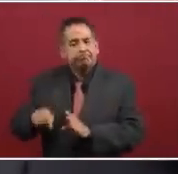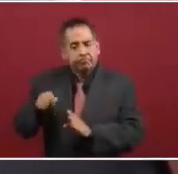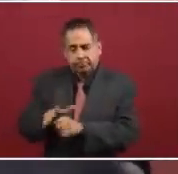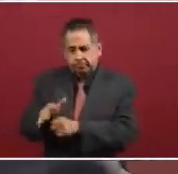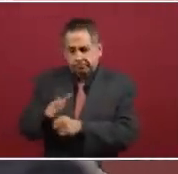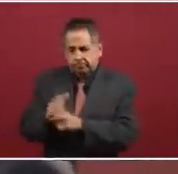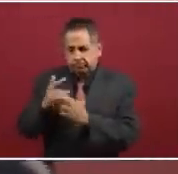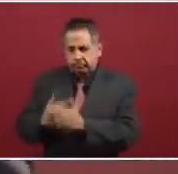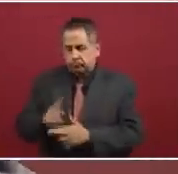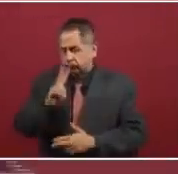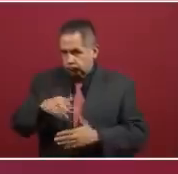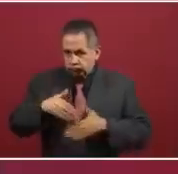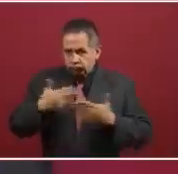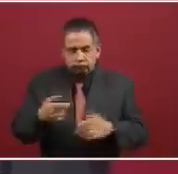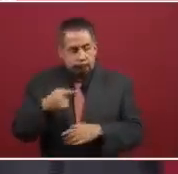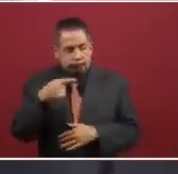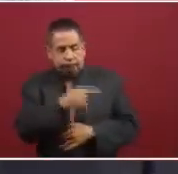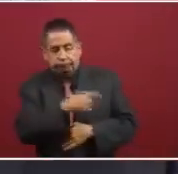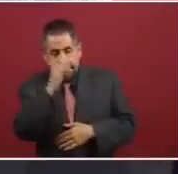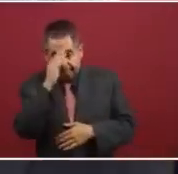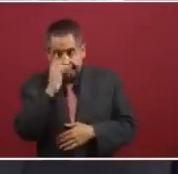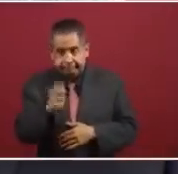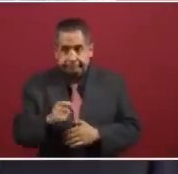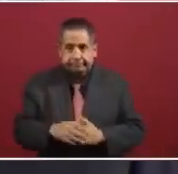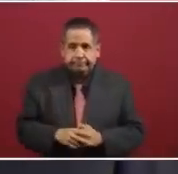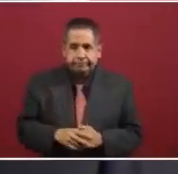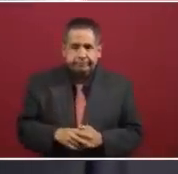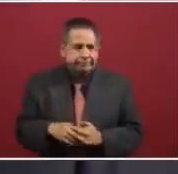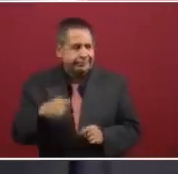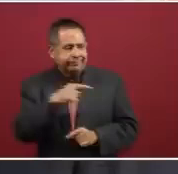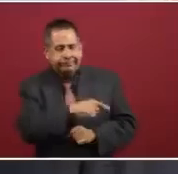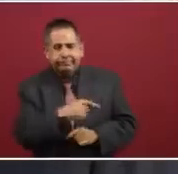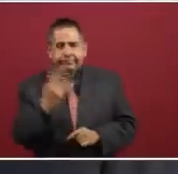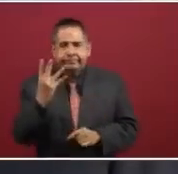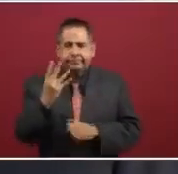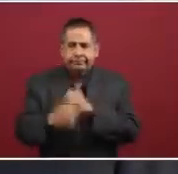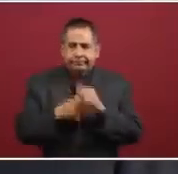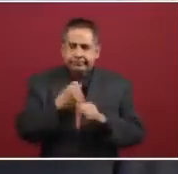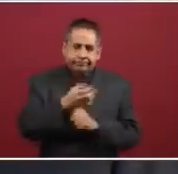con toda franqueza, porque ya llevan 4 años